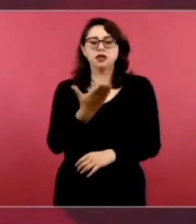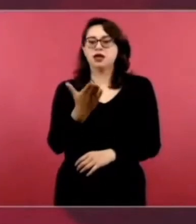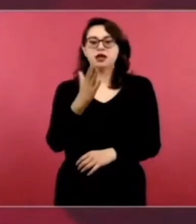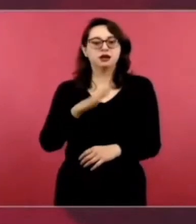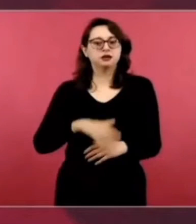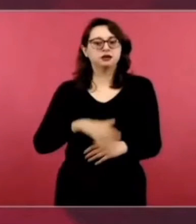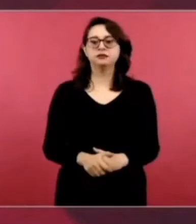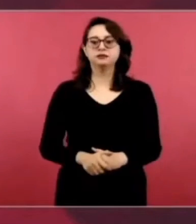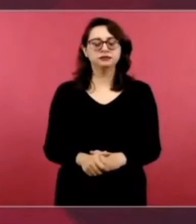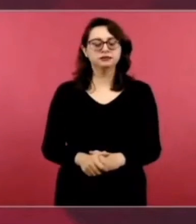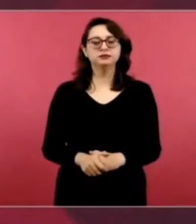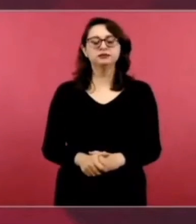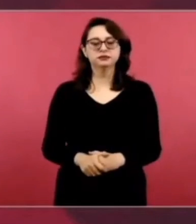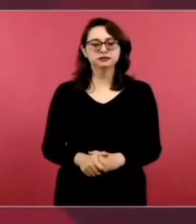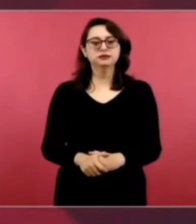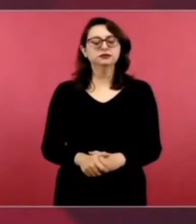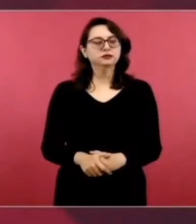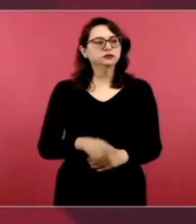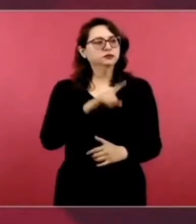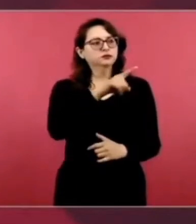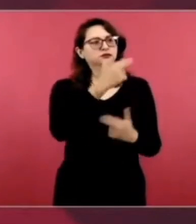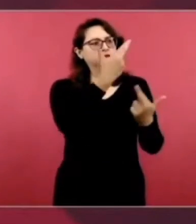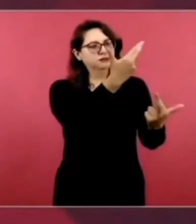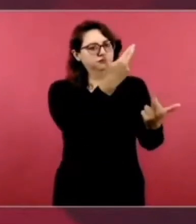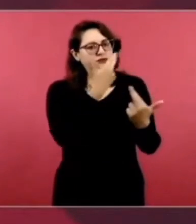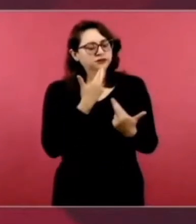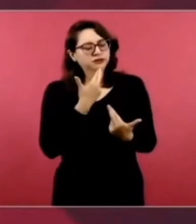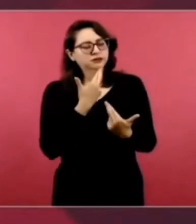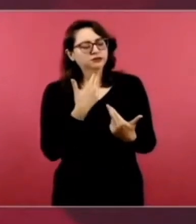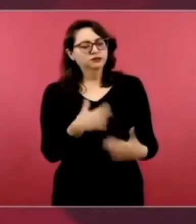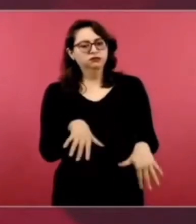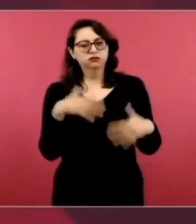Él es muy respetuoso, el presidente Biden,